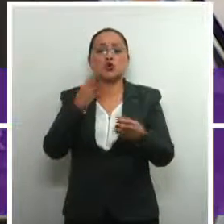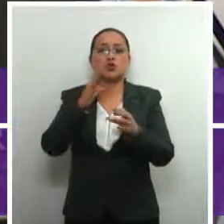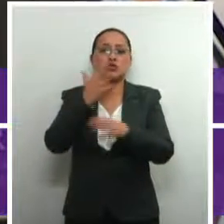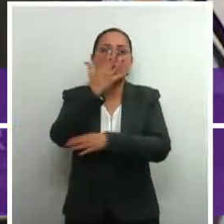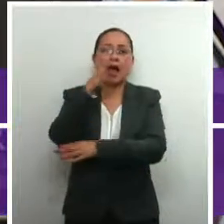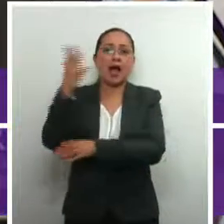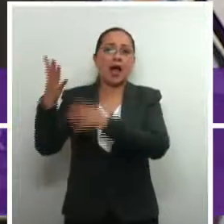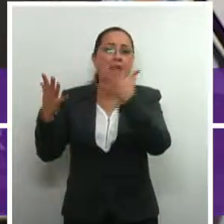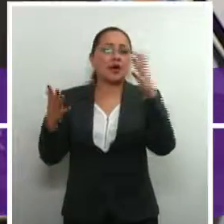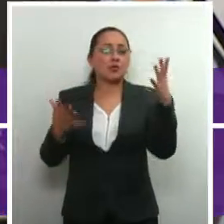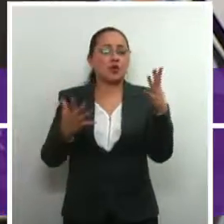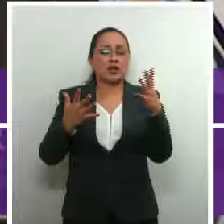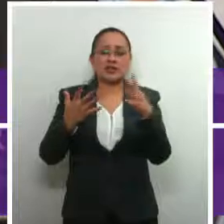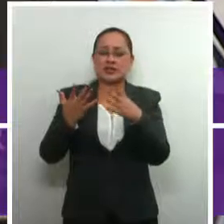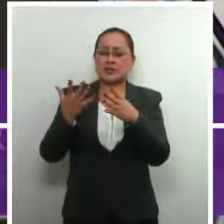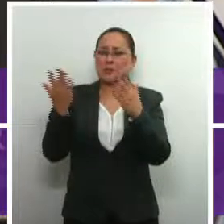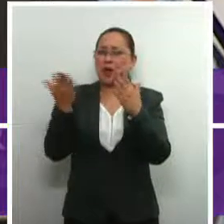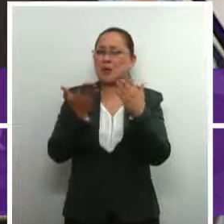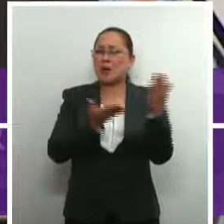los últimos años,